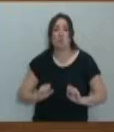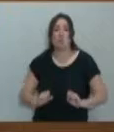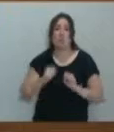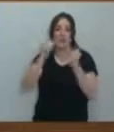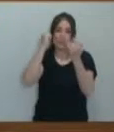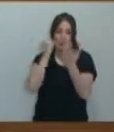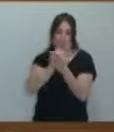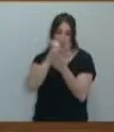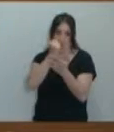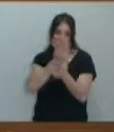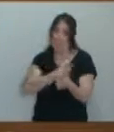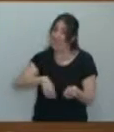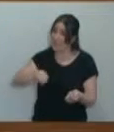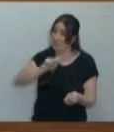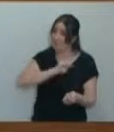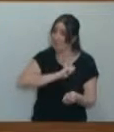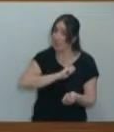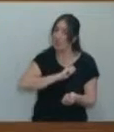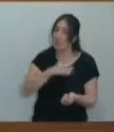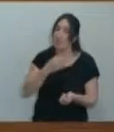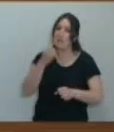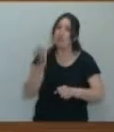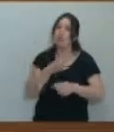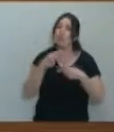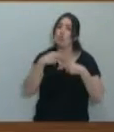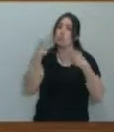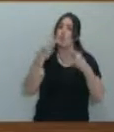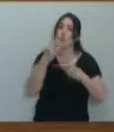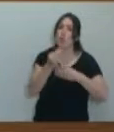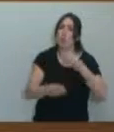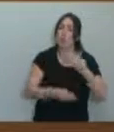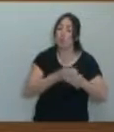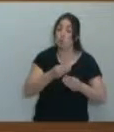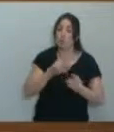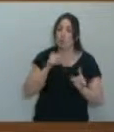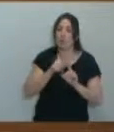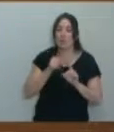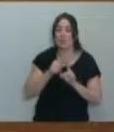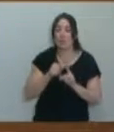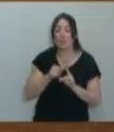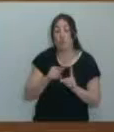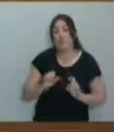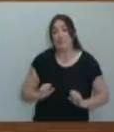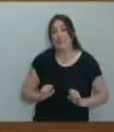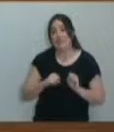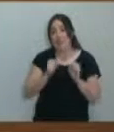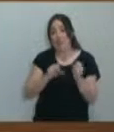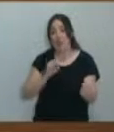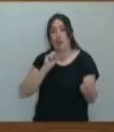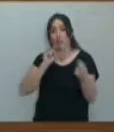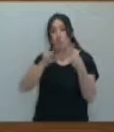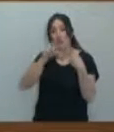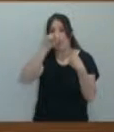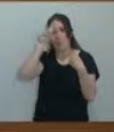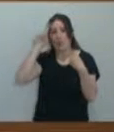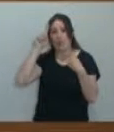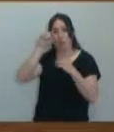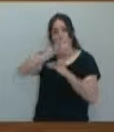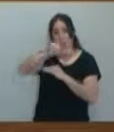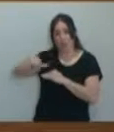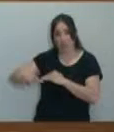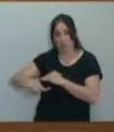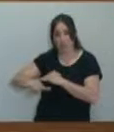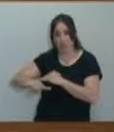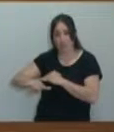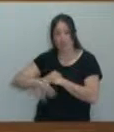tenido que tirar de cuantiosísimos fondos públicos para salvar las autopistas radiales de Madrid. Este es